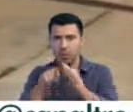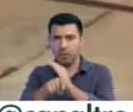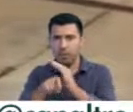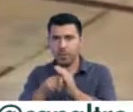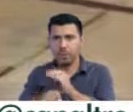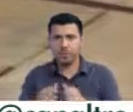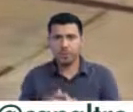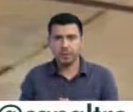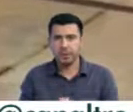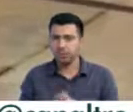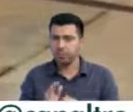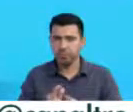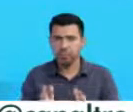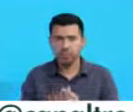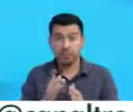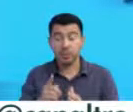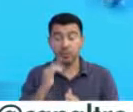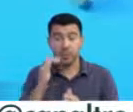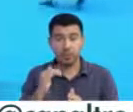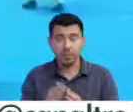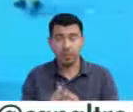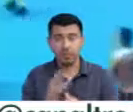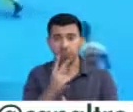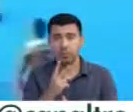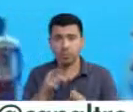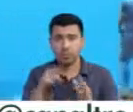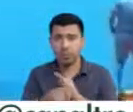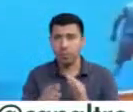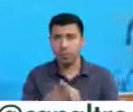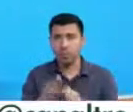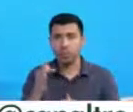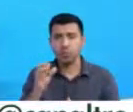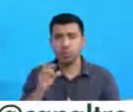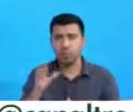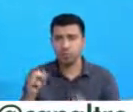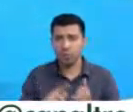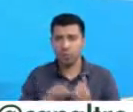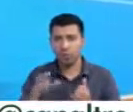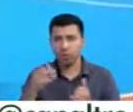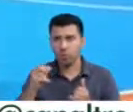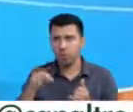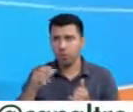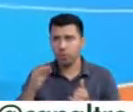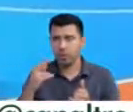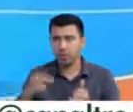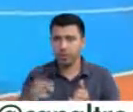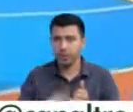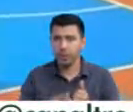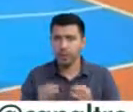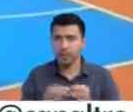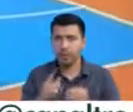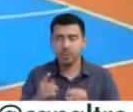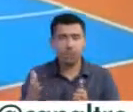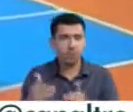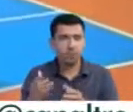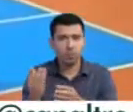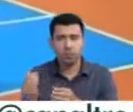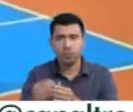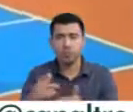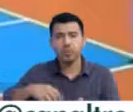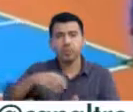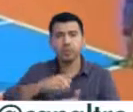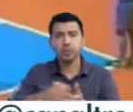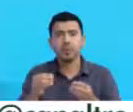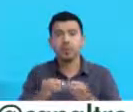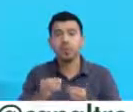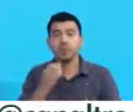no largo en el marcador. Dos goles de Jonathan Toro, dos más de Jesús Gualdrón y uno de Ángelo Caro sellaron el triunfo santandereano para poner la